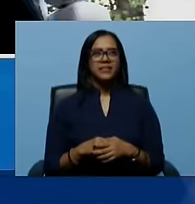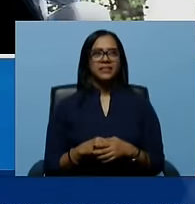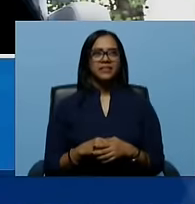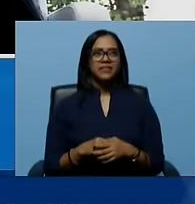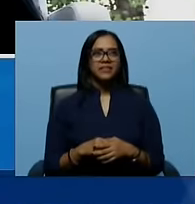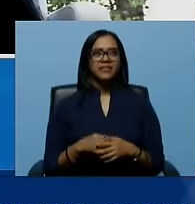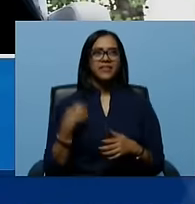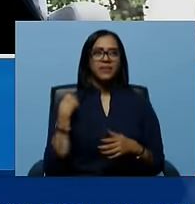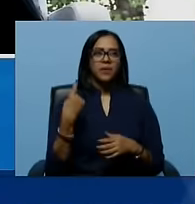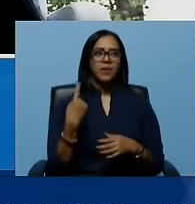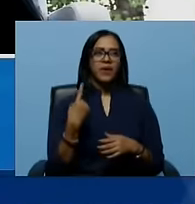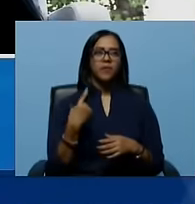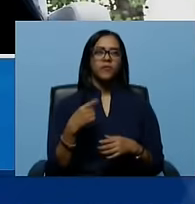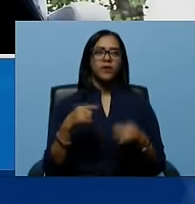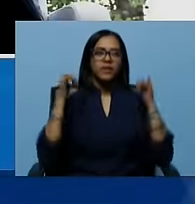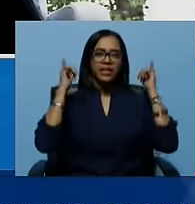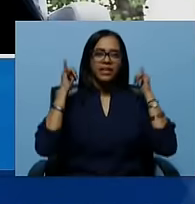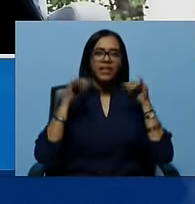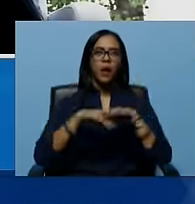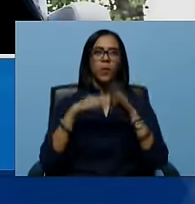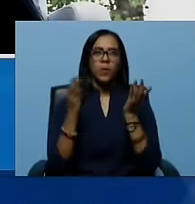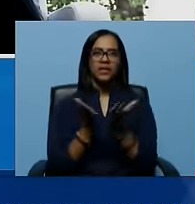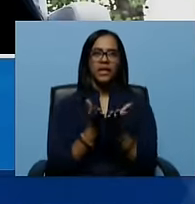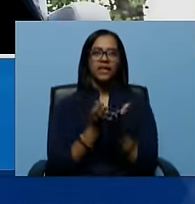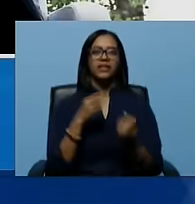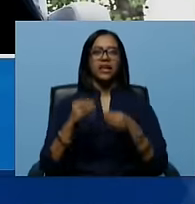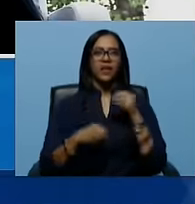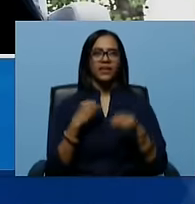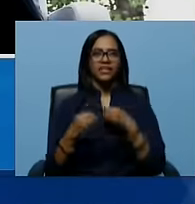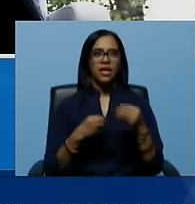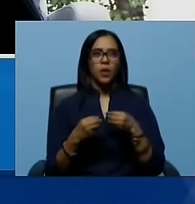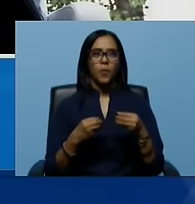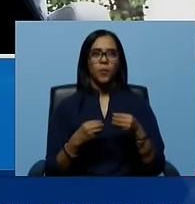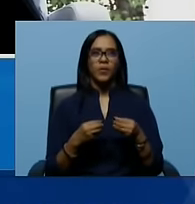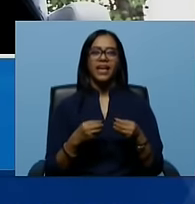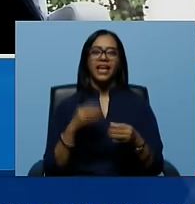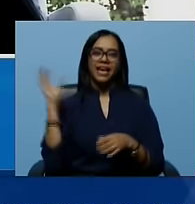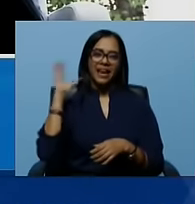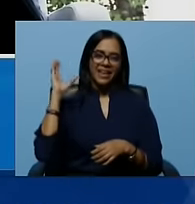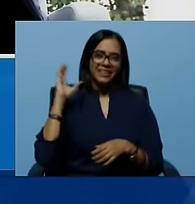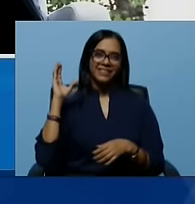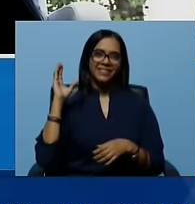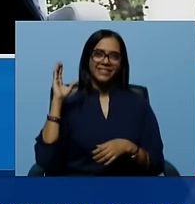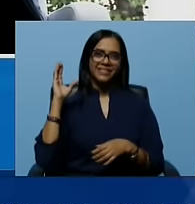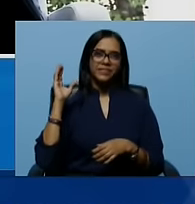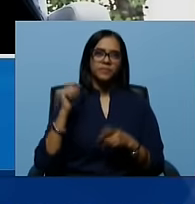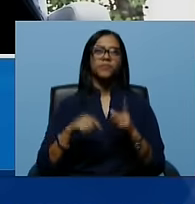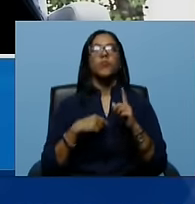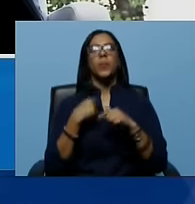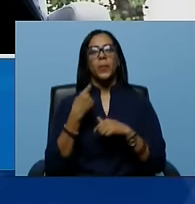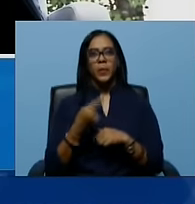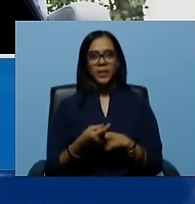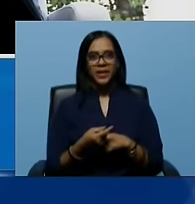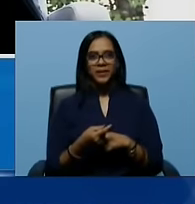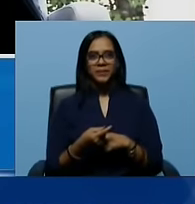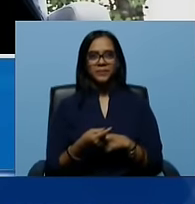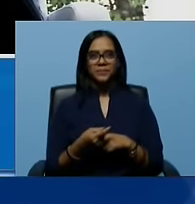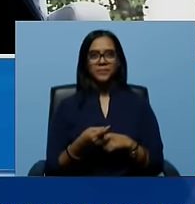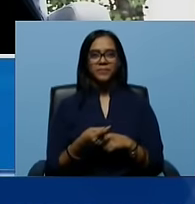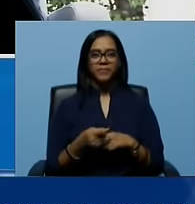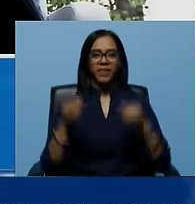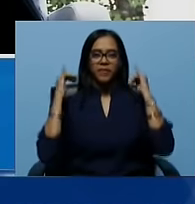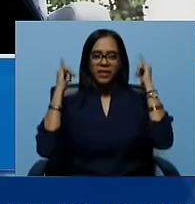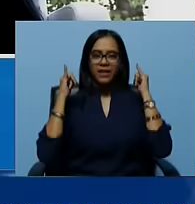El primero fue el Festival Mundial, que lo hicimos en la región capital. Luego hubo el Festival de la